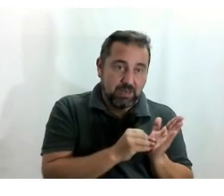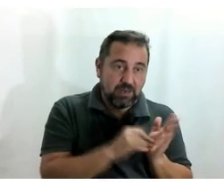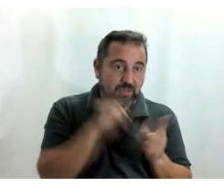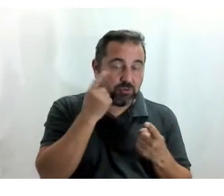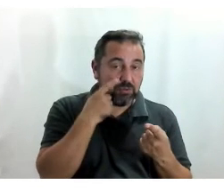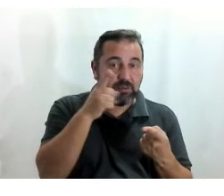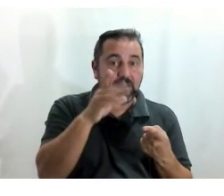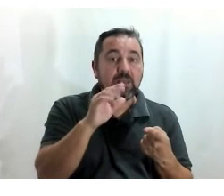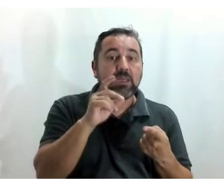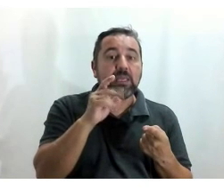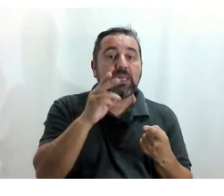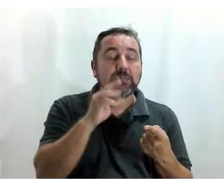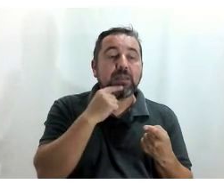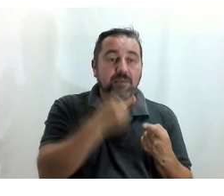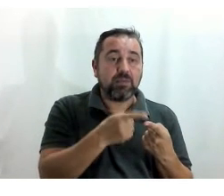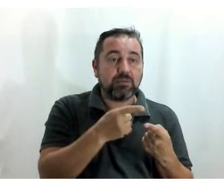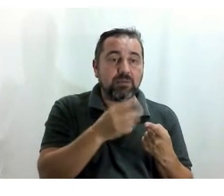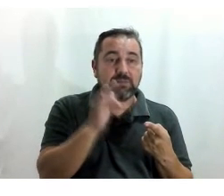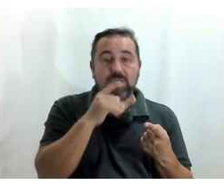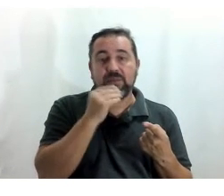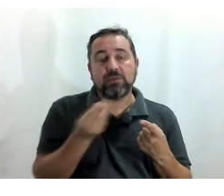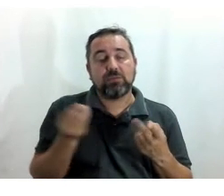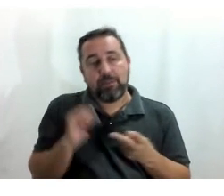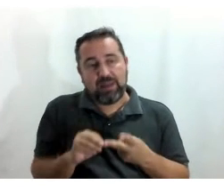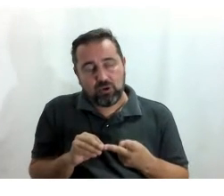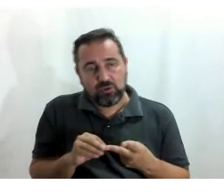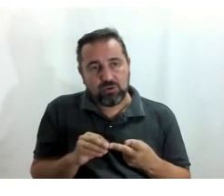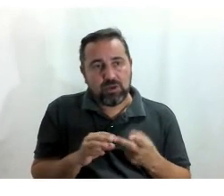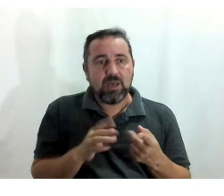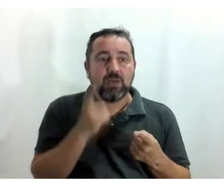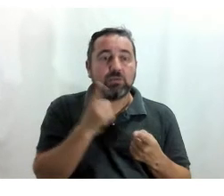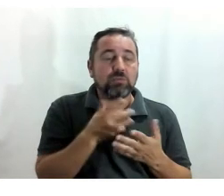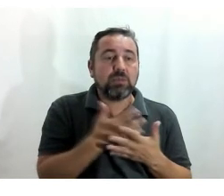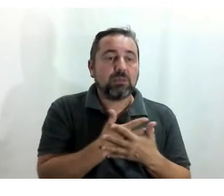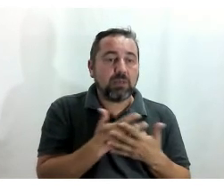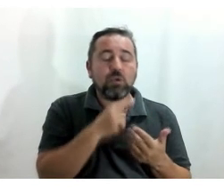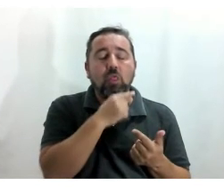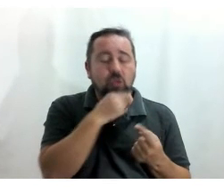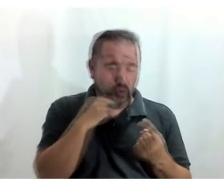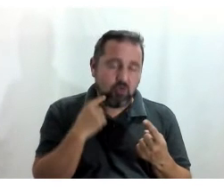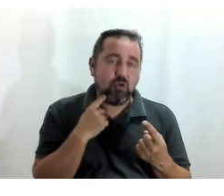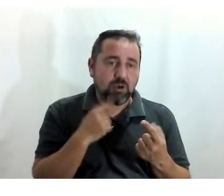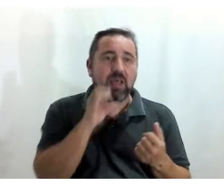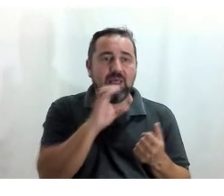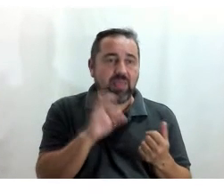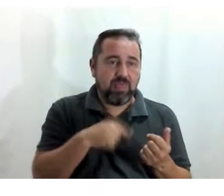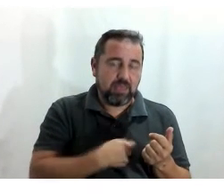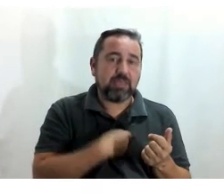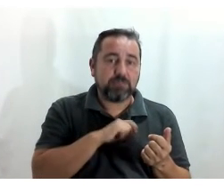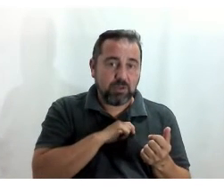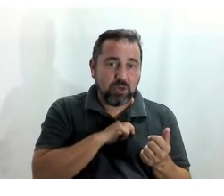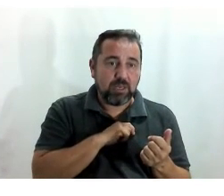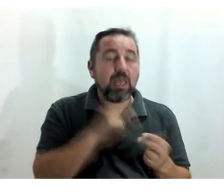de CRISPR que había hecho Francis Mújica. Más aún, esto es uno de los grandes dolores en la ciencia española, que incluso